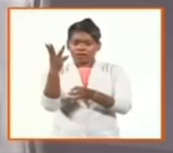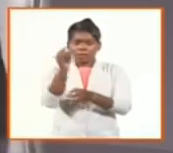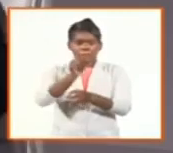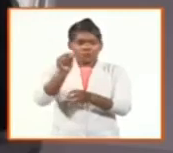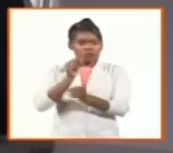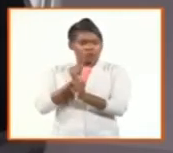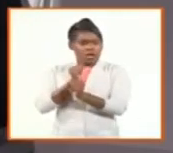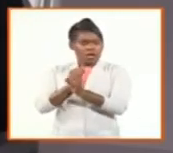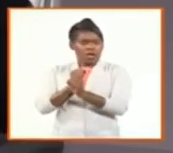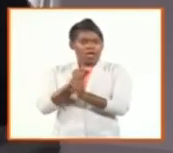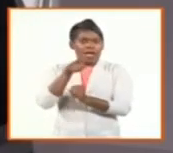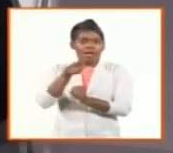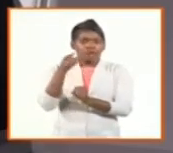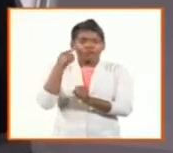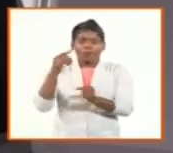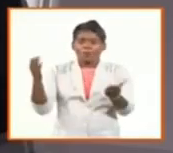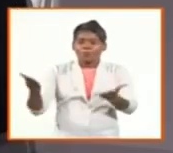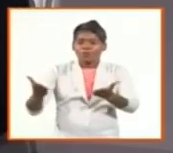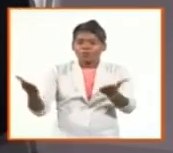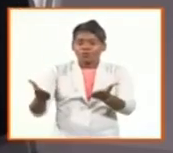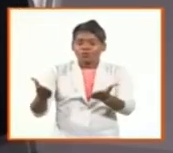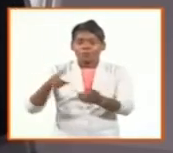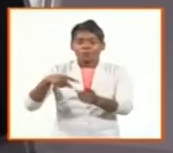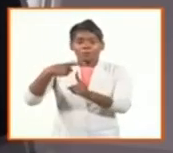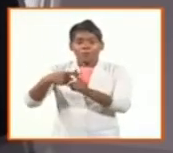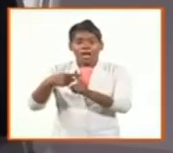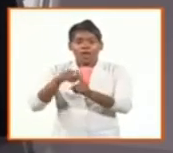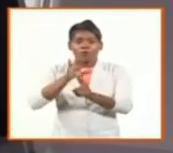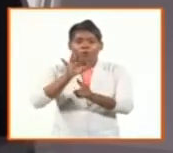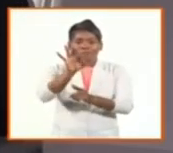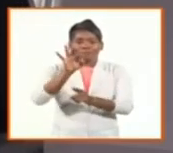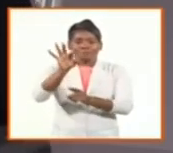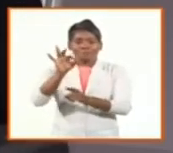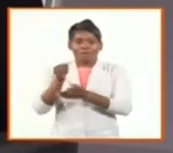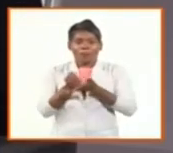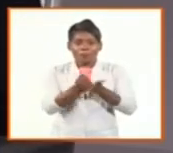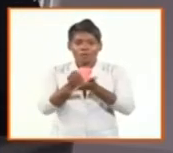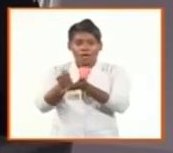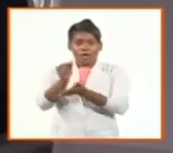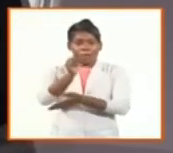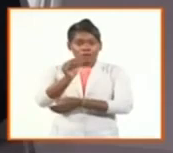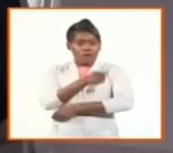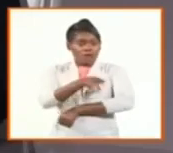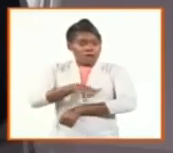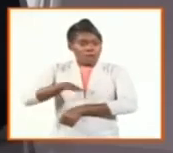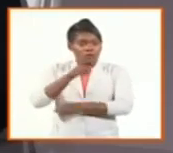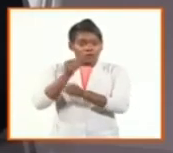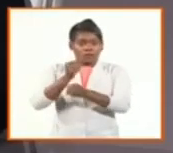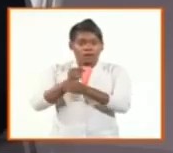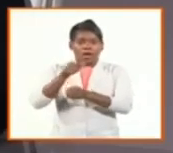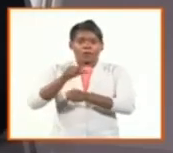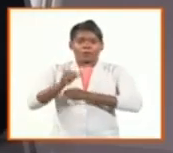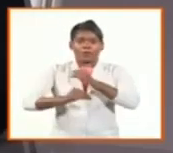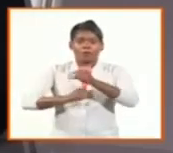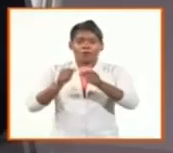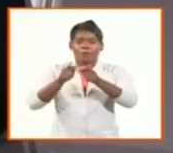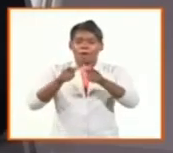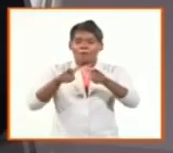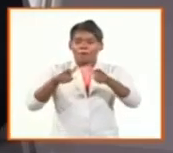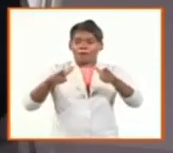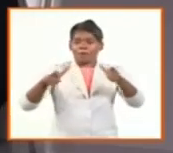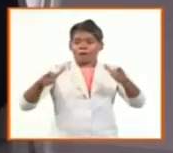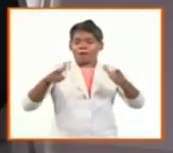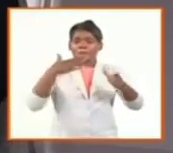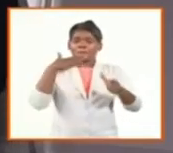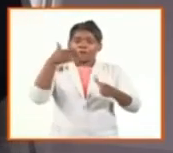cooperativa. Entonces, este proceso va a continuar y va ampliándose la participación de estos actores